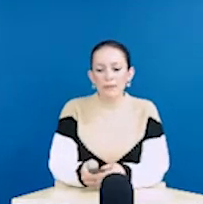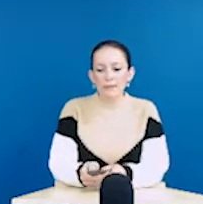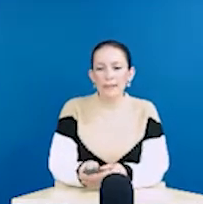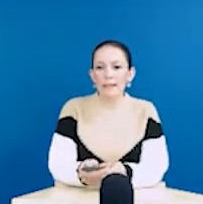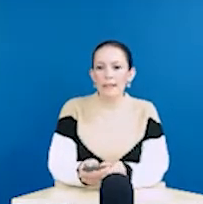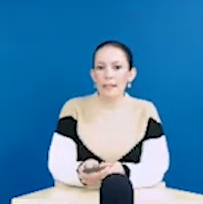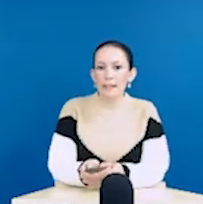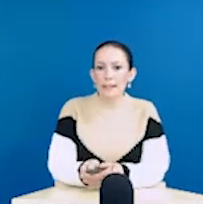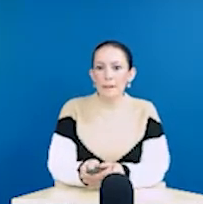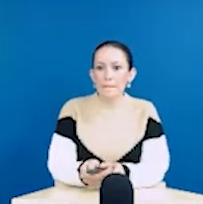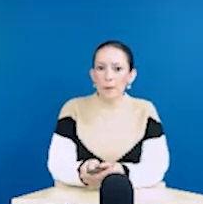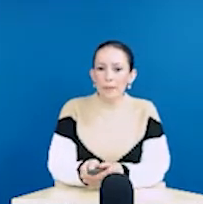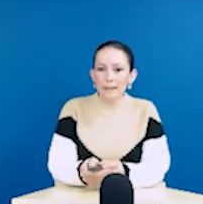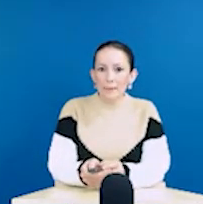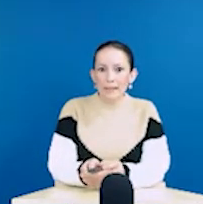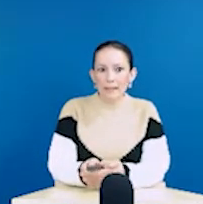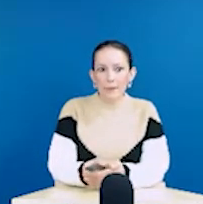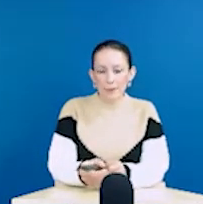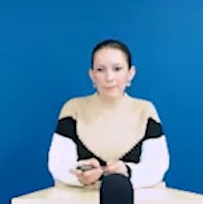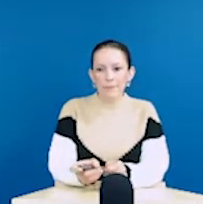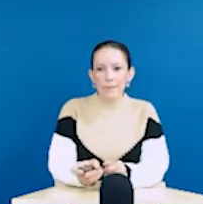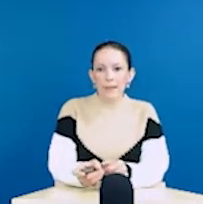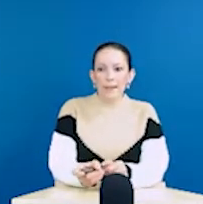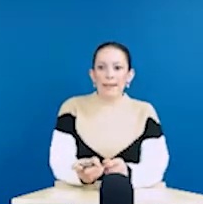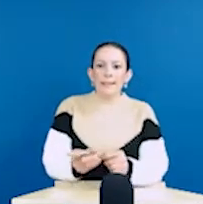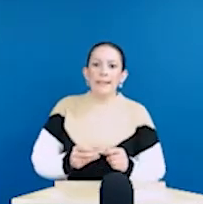qué consiste todo el tema del día de hoy.